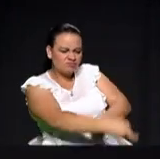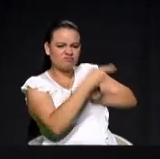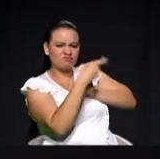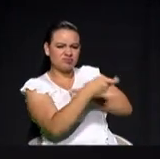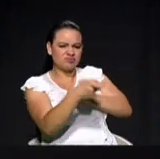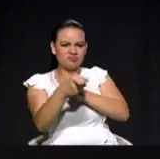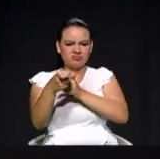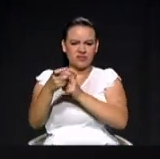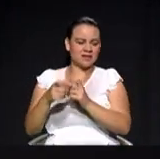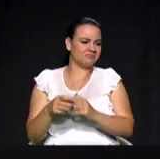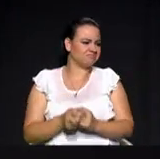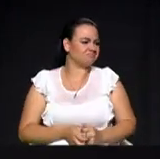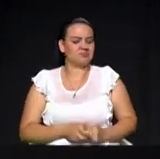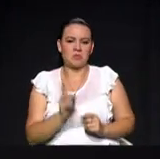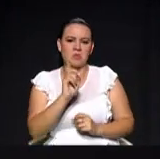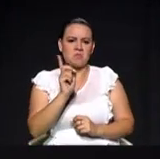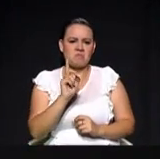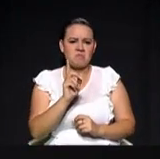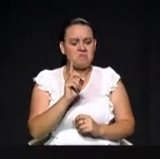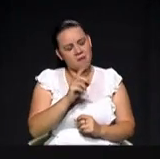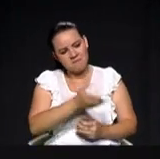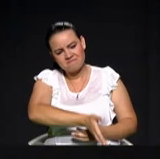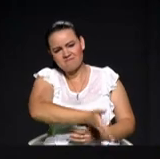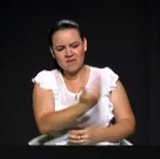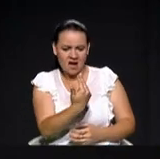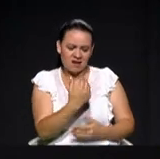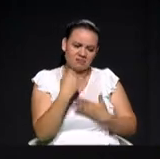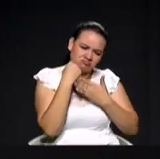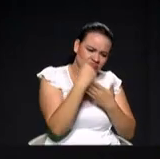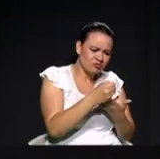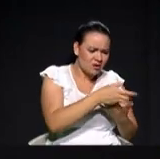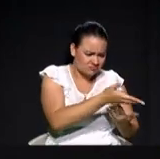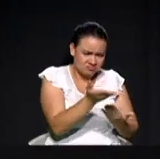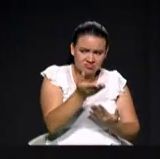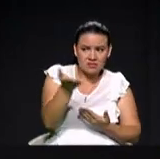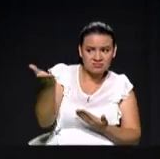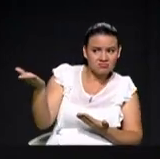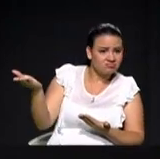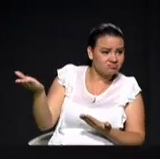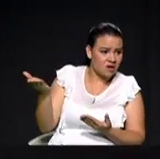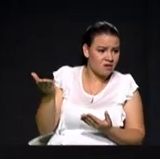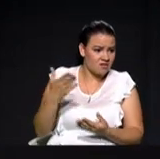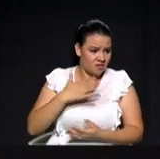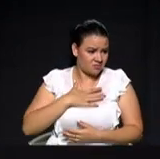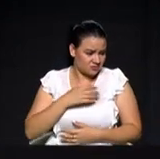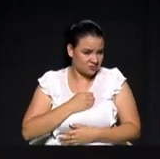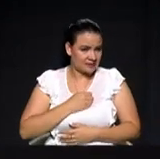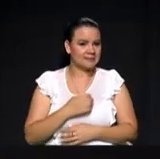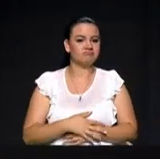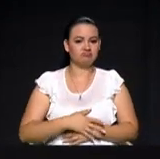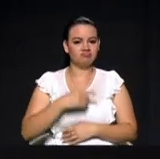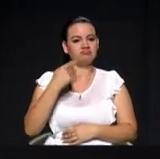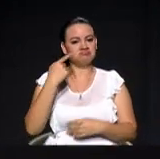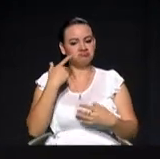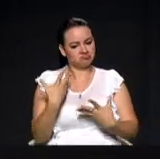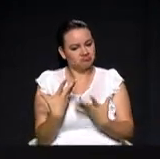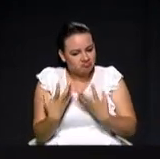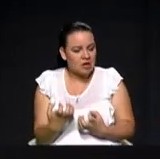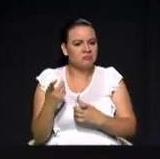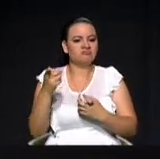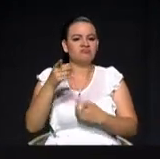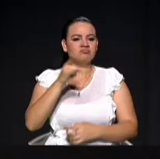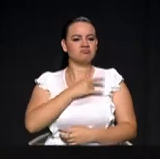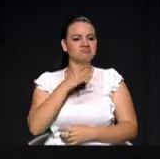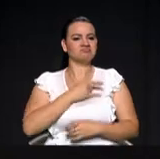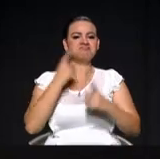tal sino buscar esas oportunidades por eso que estamos planteando la universidad pública de medellín en